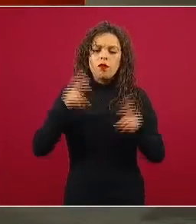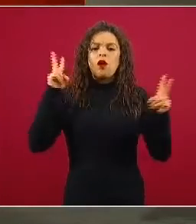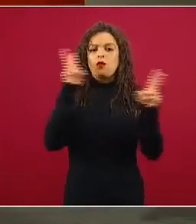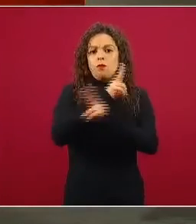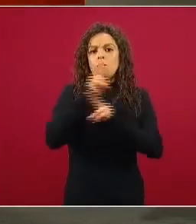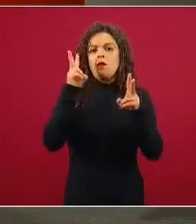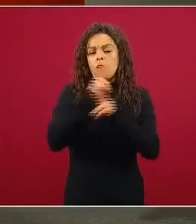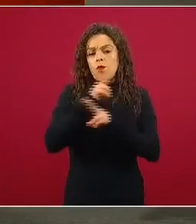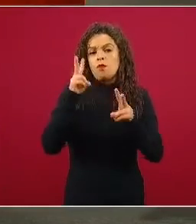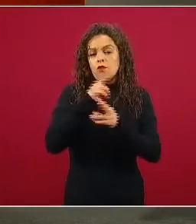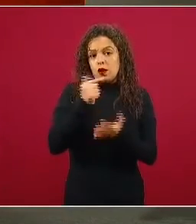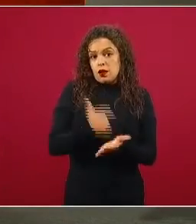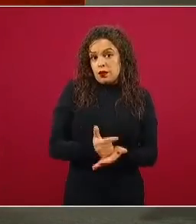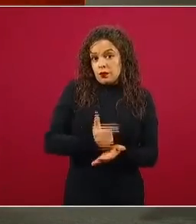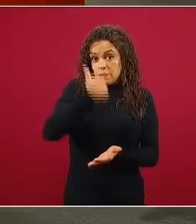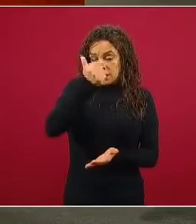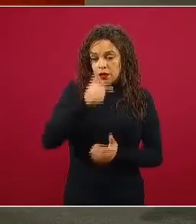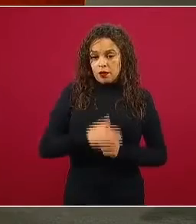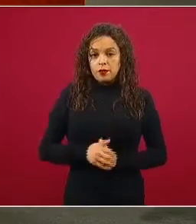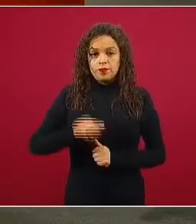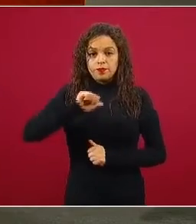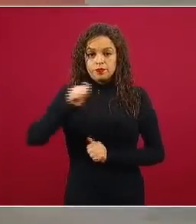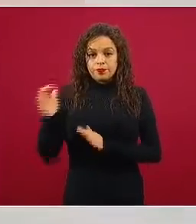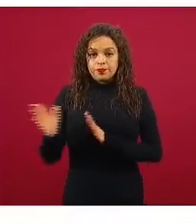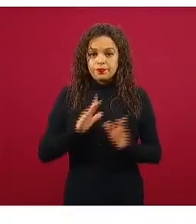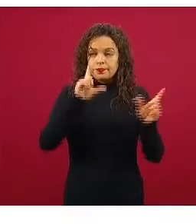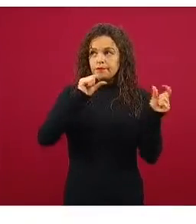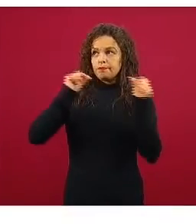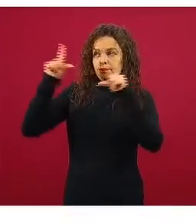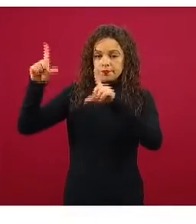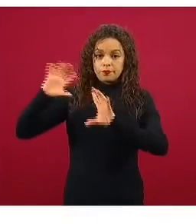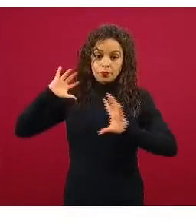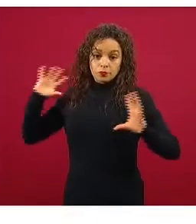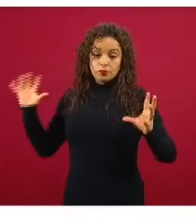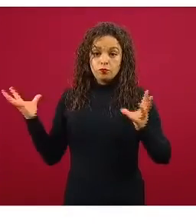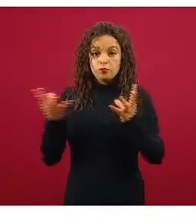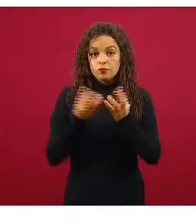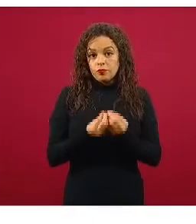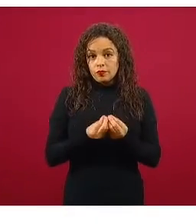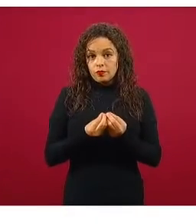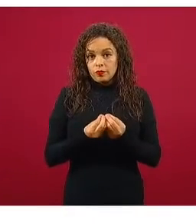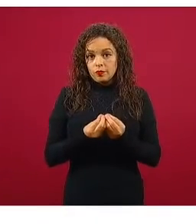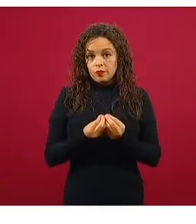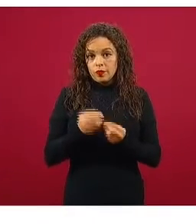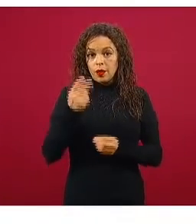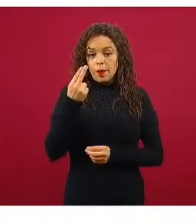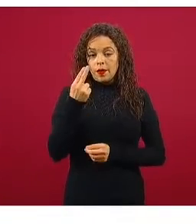siguiente diapositiva vemos la distribución de la carga acumulada, es decir, el total,